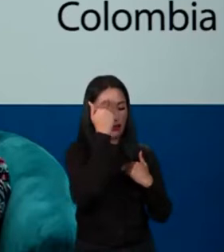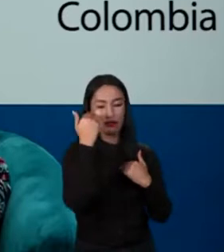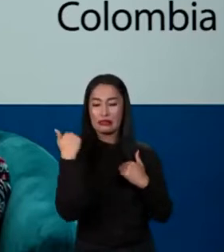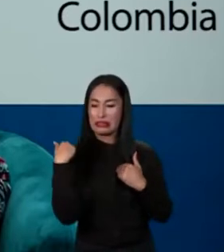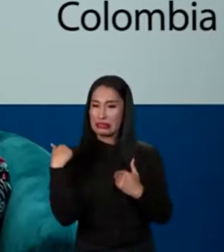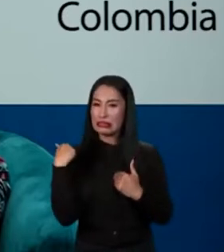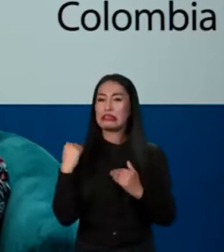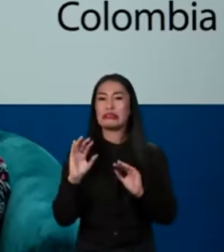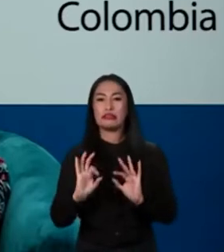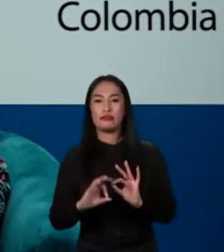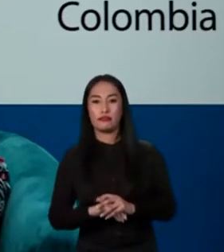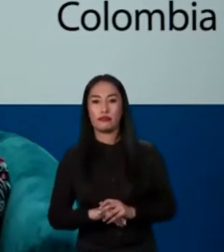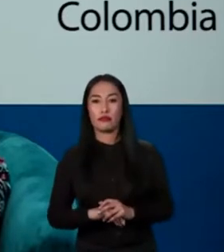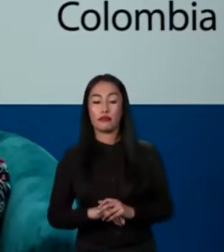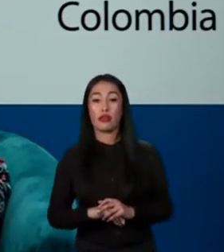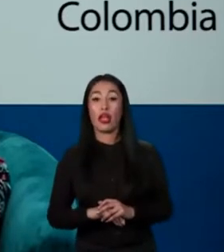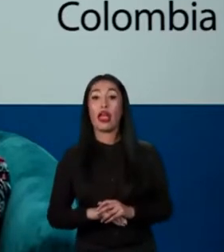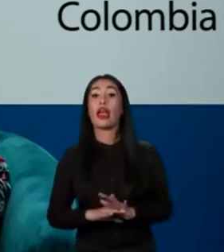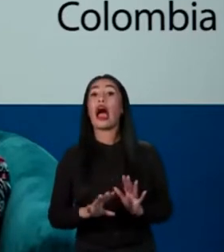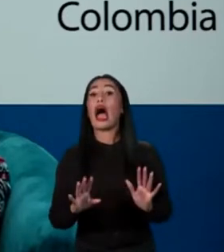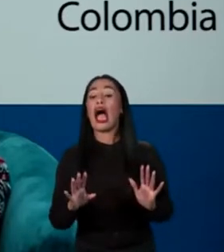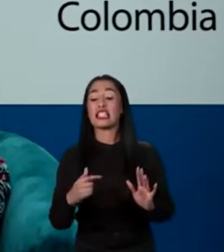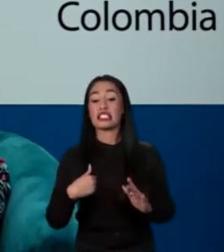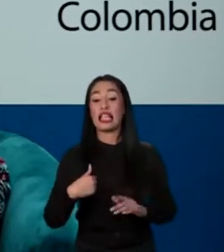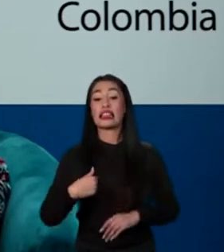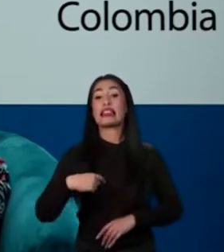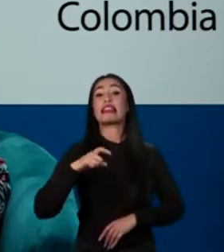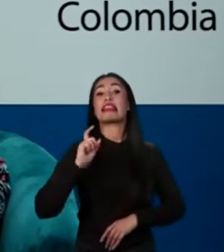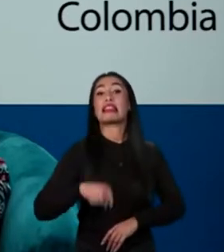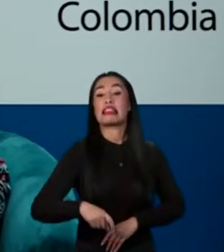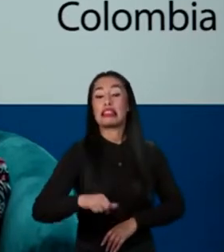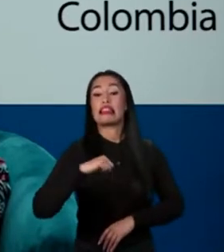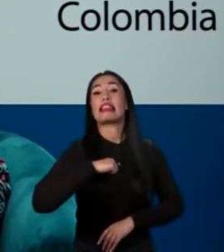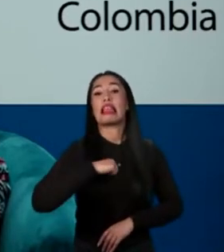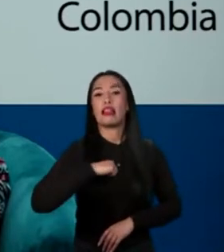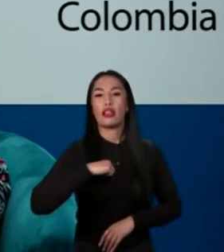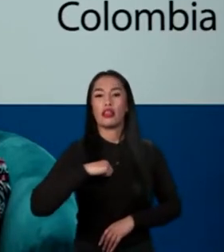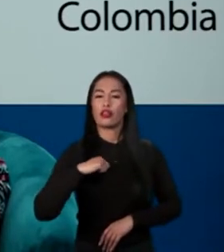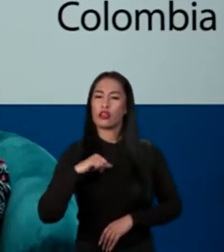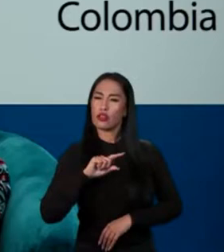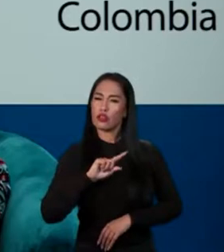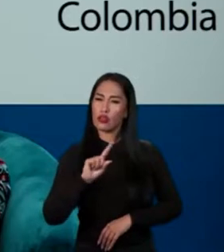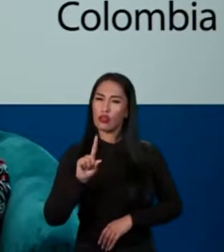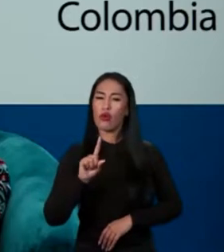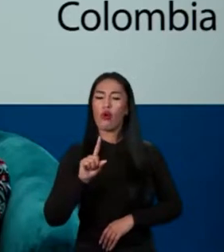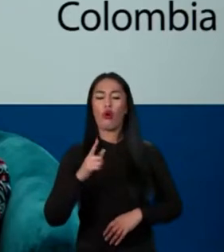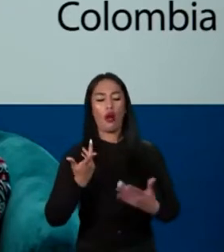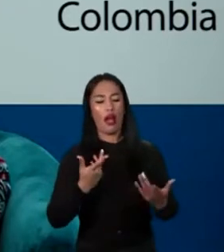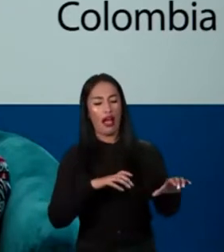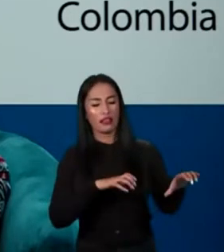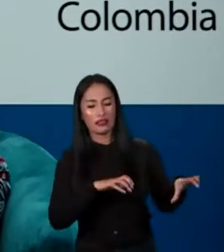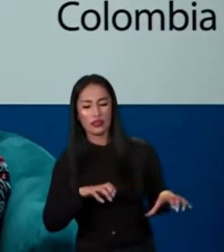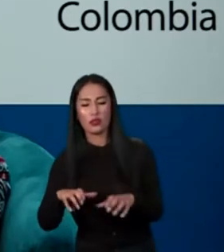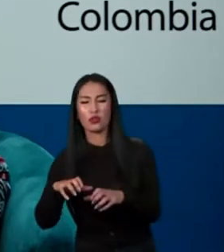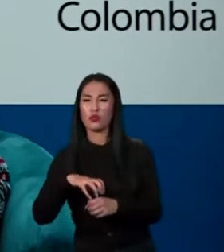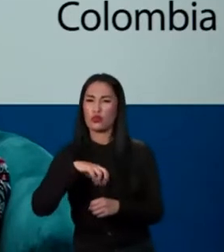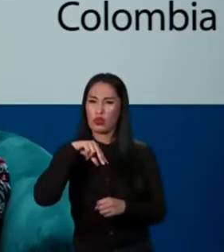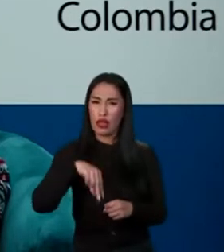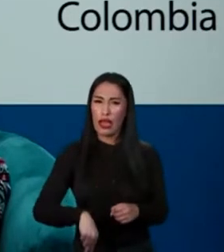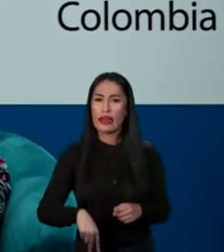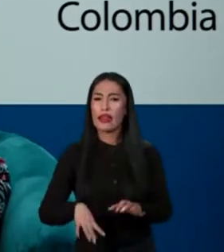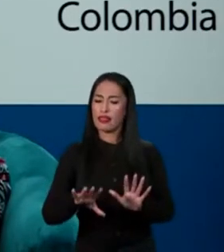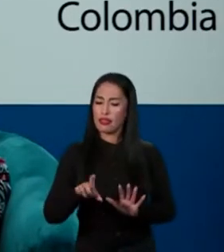no desde el tener como seres humanos con actitudes ciudadanas que